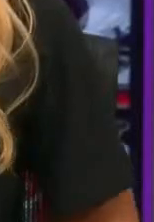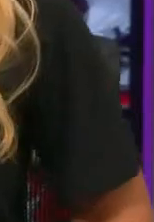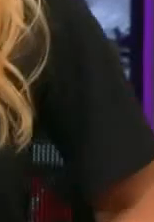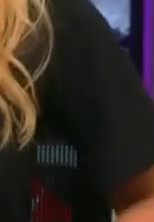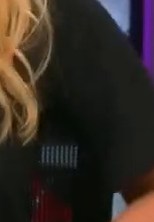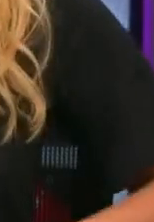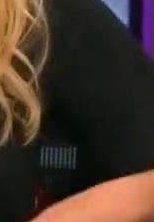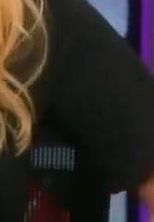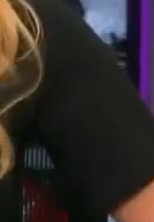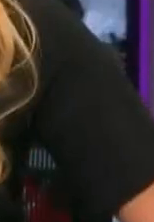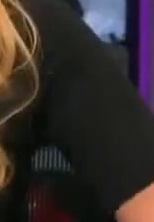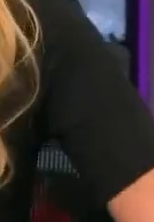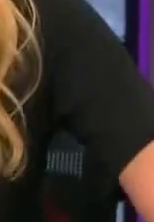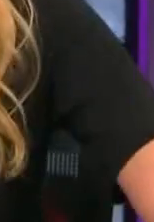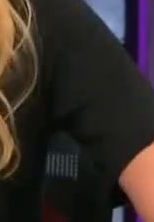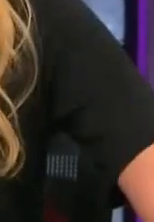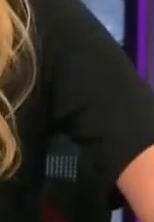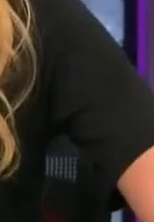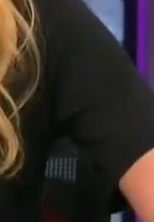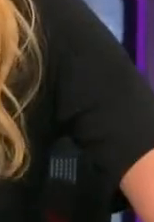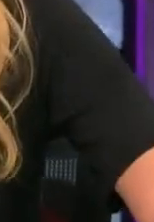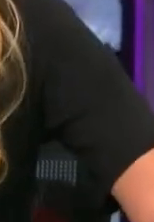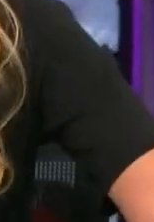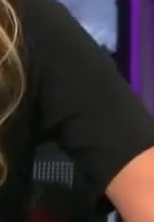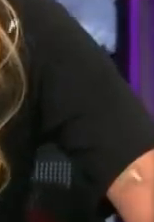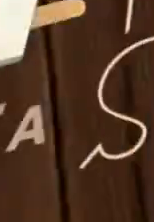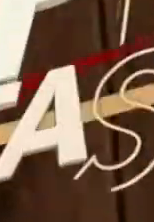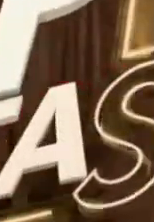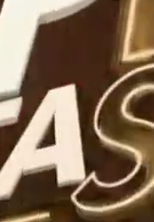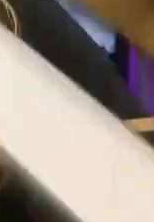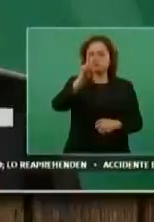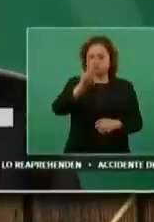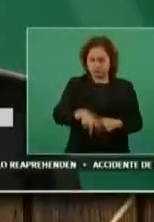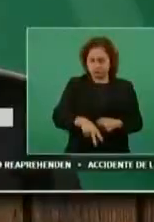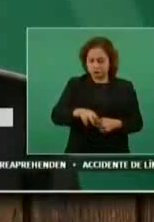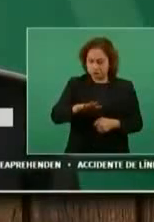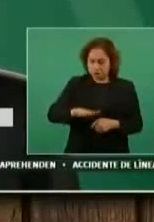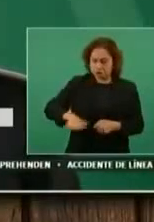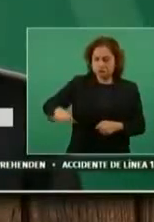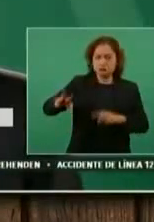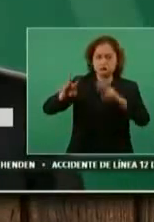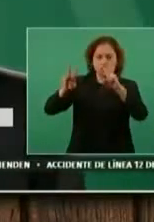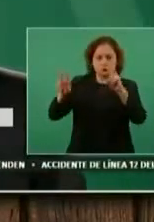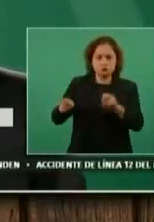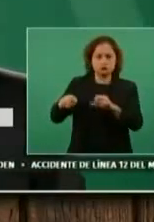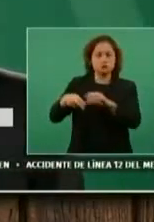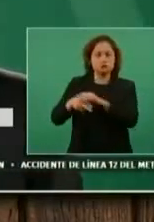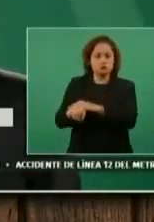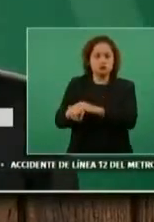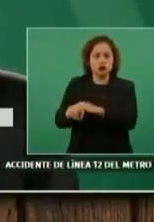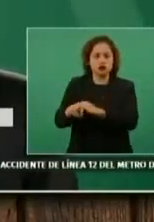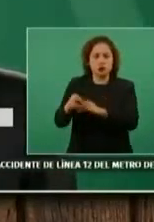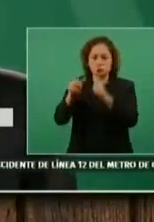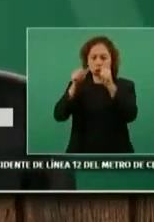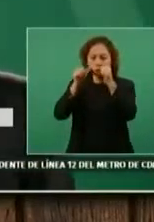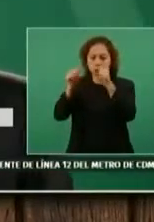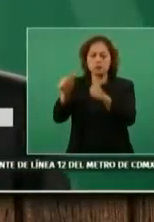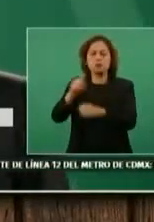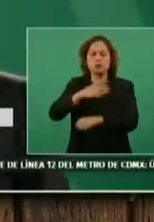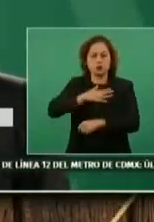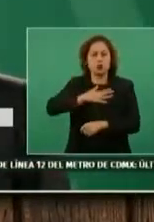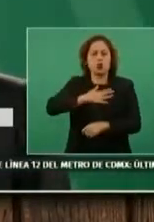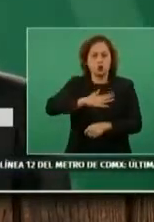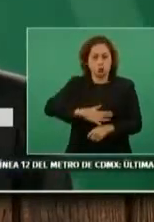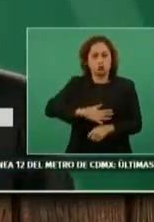Peje bebé, ya me perdió, ¿eh? Me pierde, me recupera, me pierde, me recupera. Te trae como esquizofrénico, me, o sea.